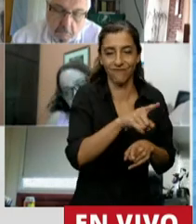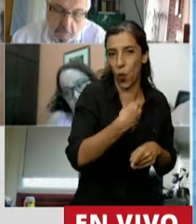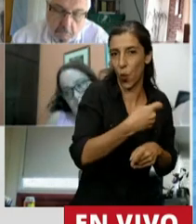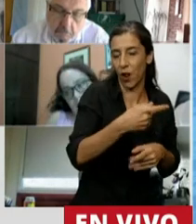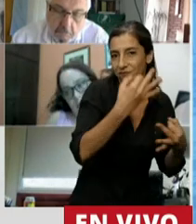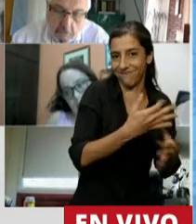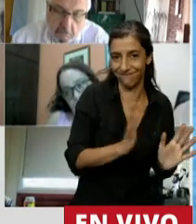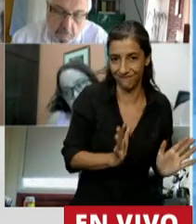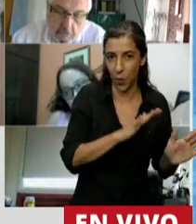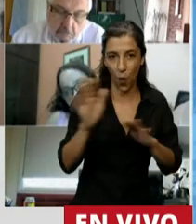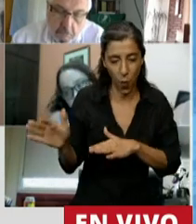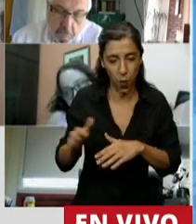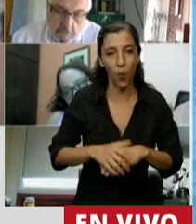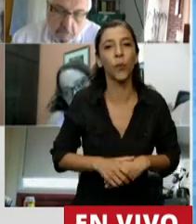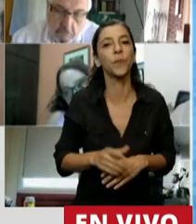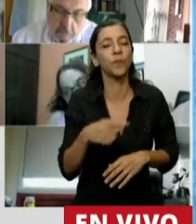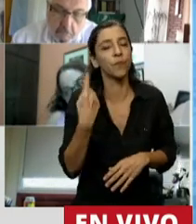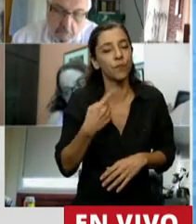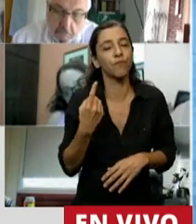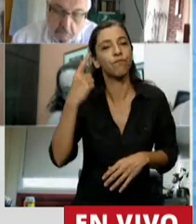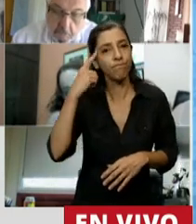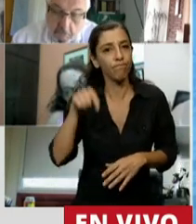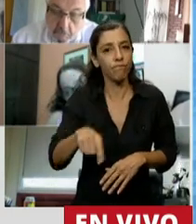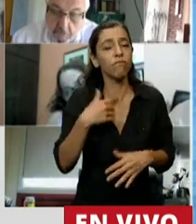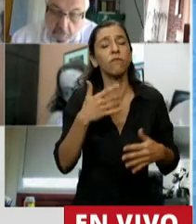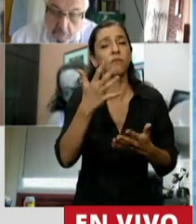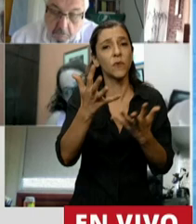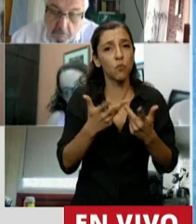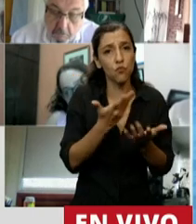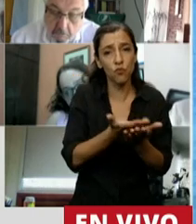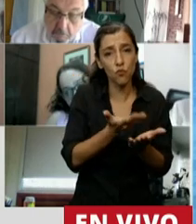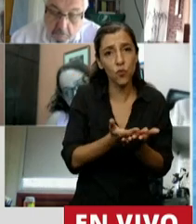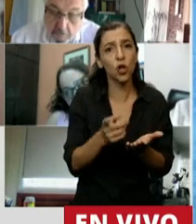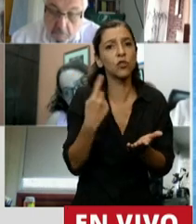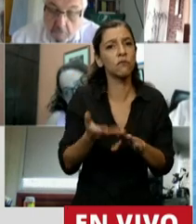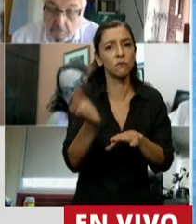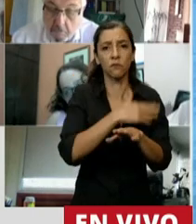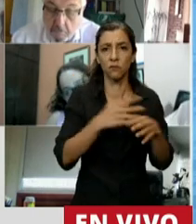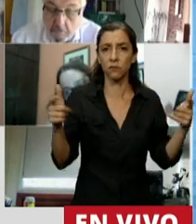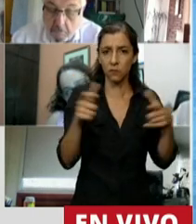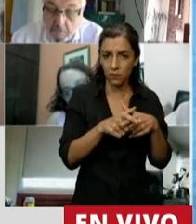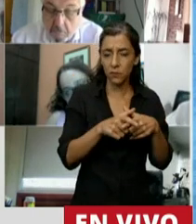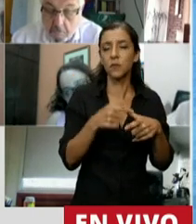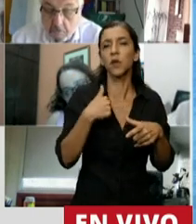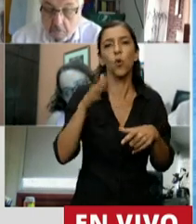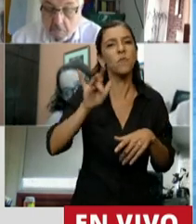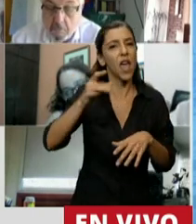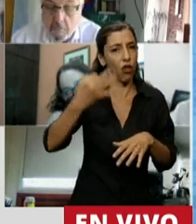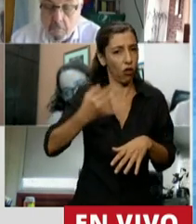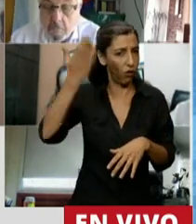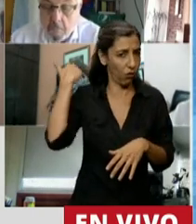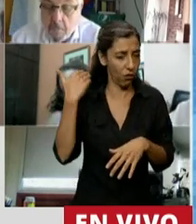Señor Presidente, en la búsqueda de argumentos para rebatir este proyecto, en la reunión de comisión que tuvimos el miércoles